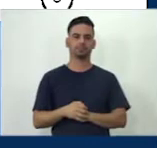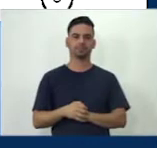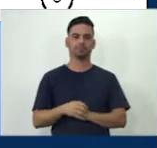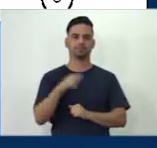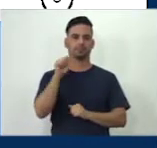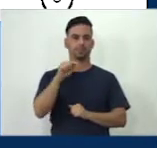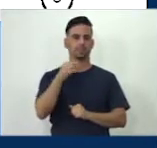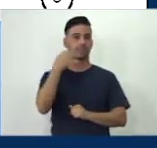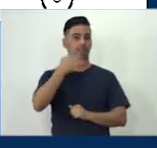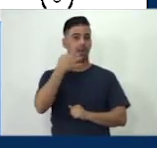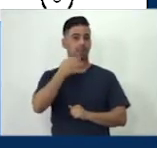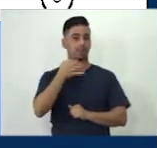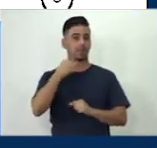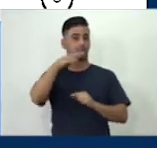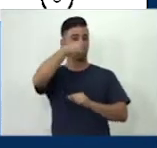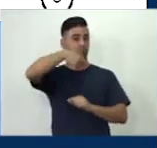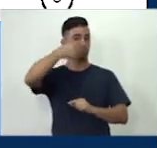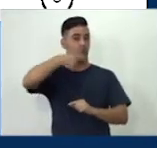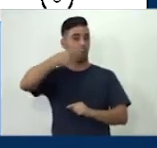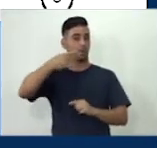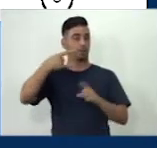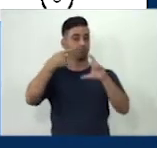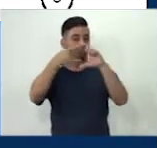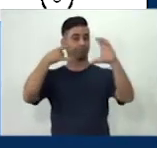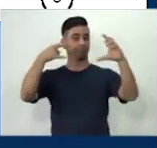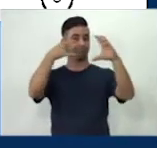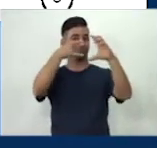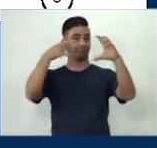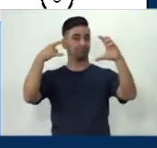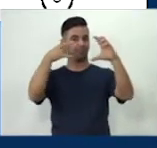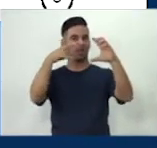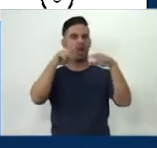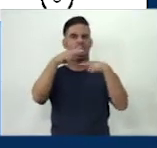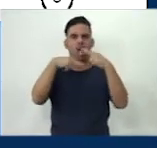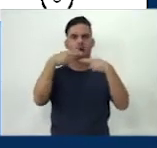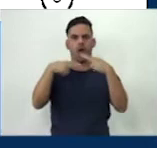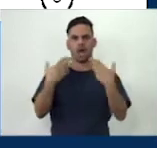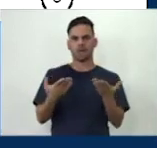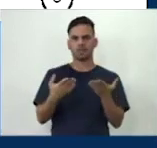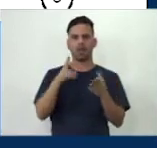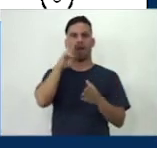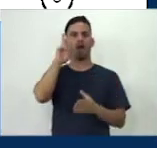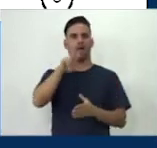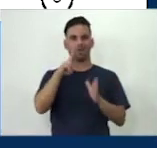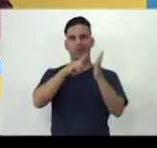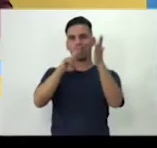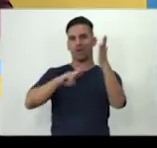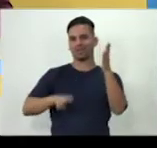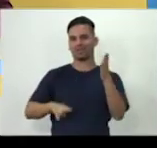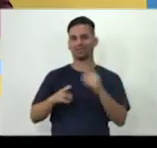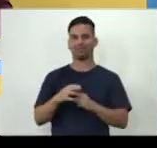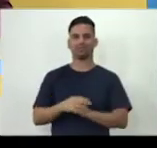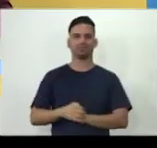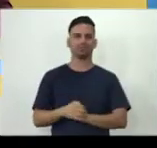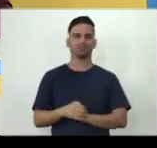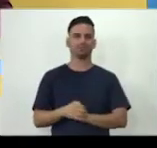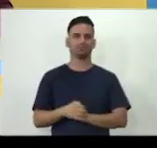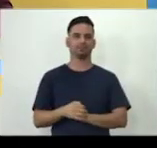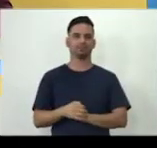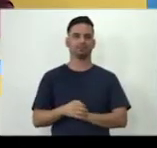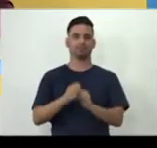el imán entrando y saliendo de la bobina, se registra por el galvanómetro una corriente. Ahora vamos a